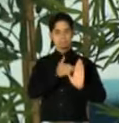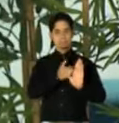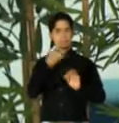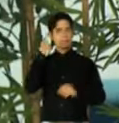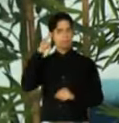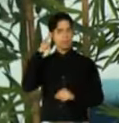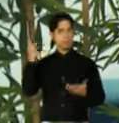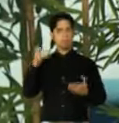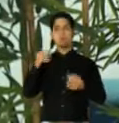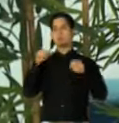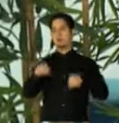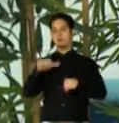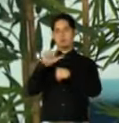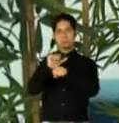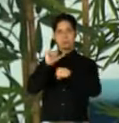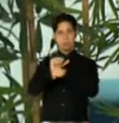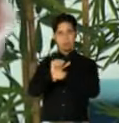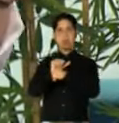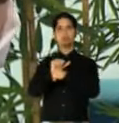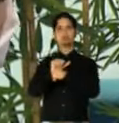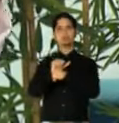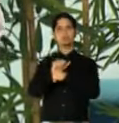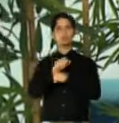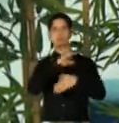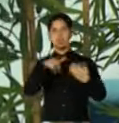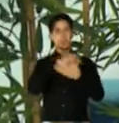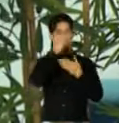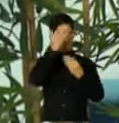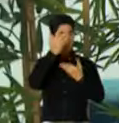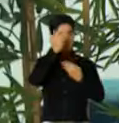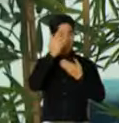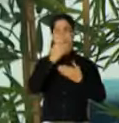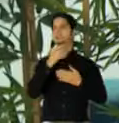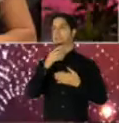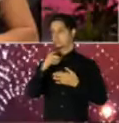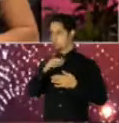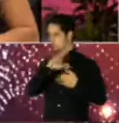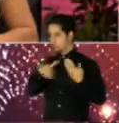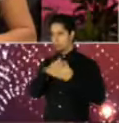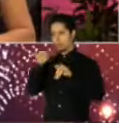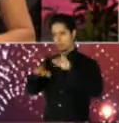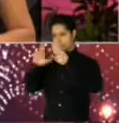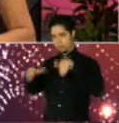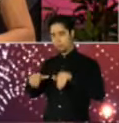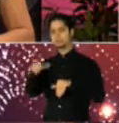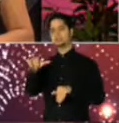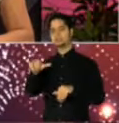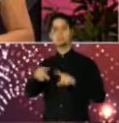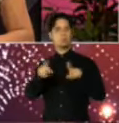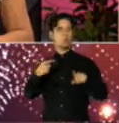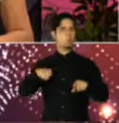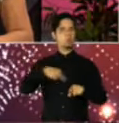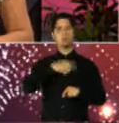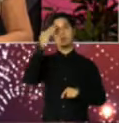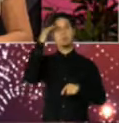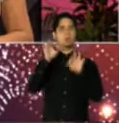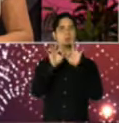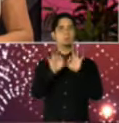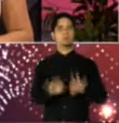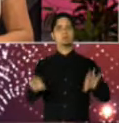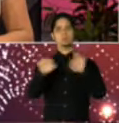poder trabajar con los infectólogos que nos están diciendo todo el mundo debe estar en la casa y buscar esas maneras. Por ejemplo, nosotros sabemos que es